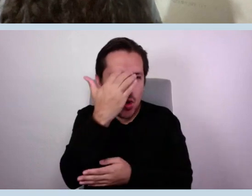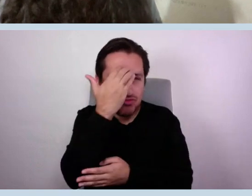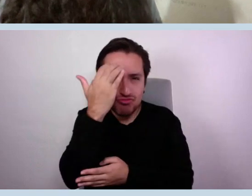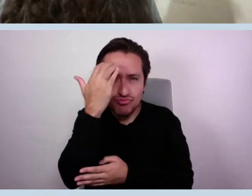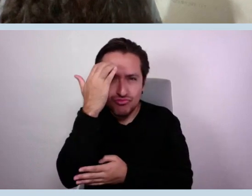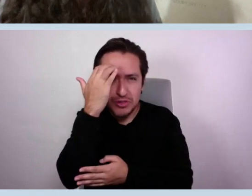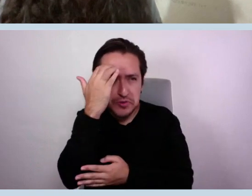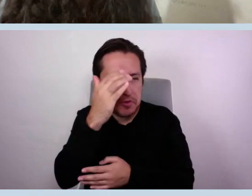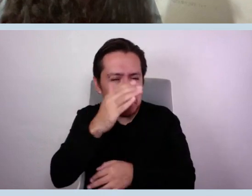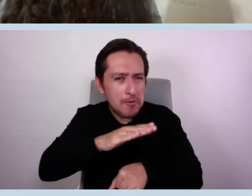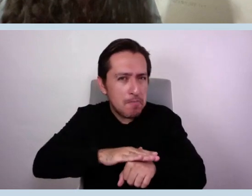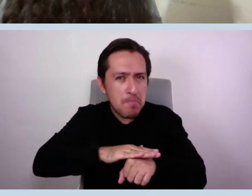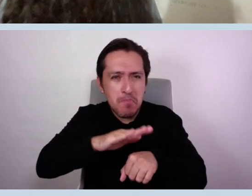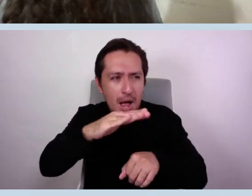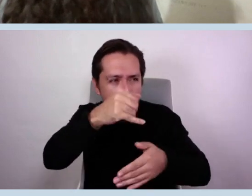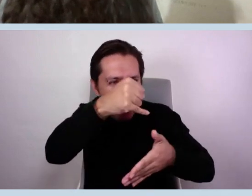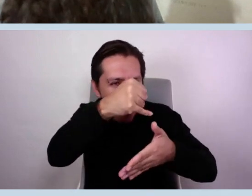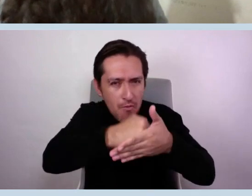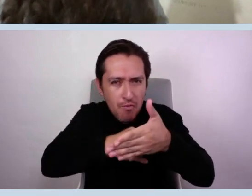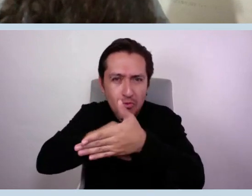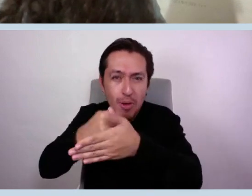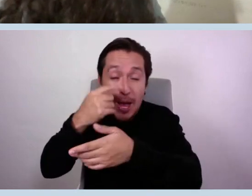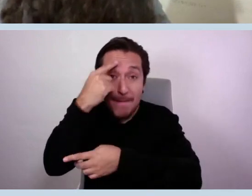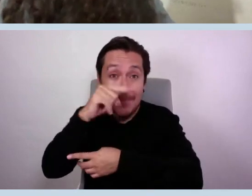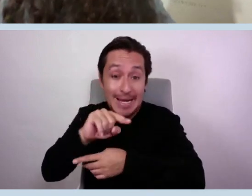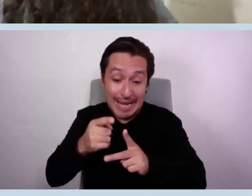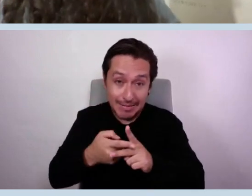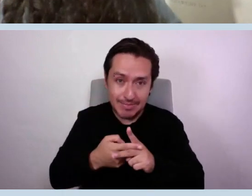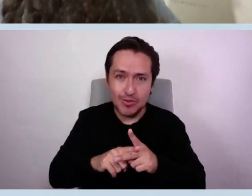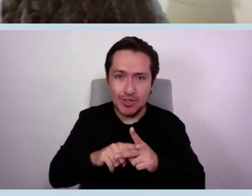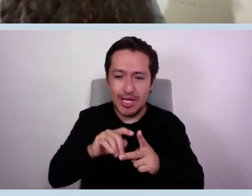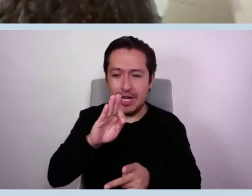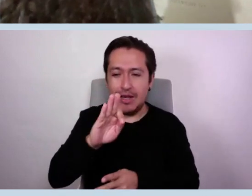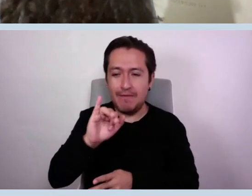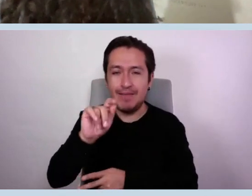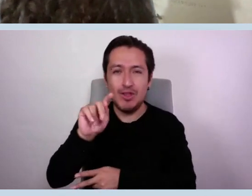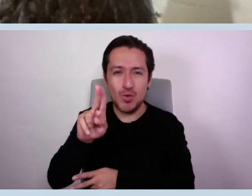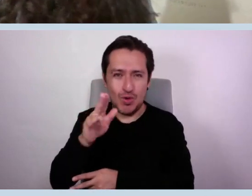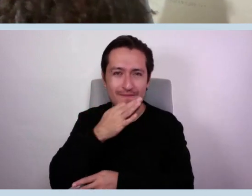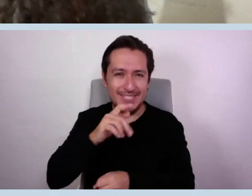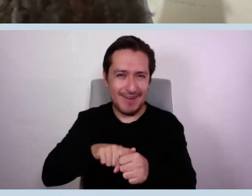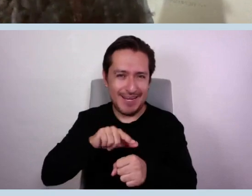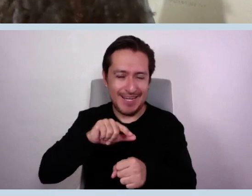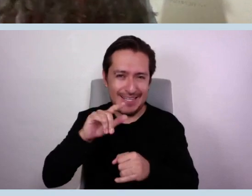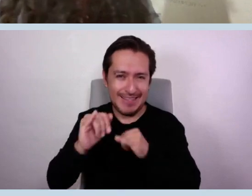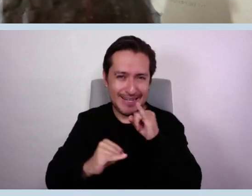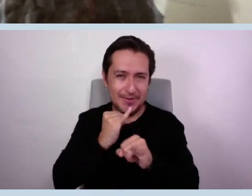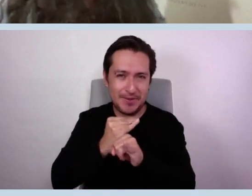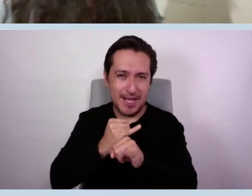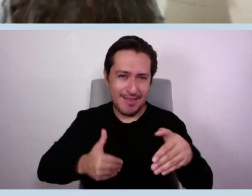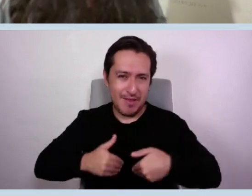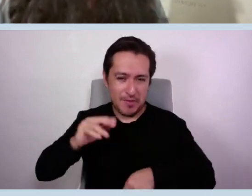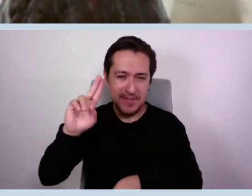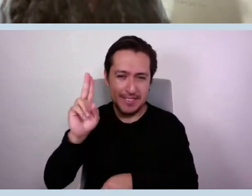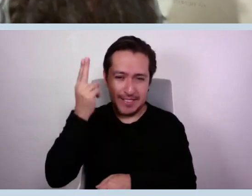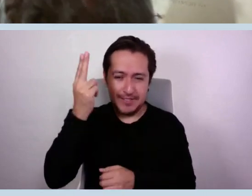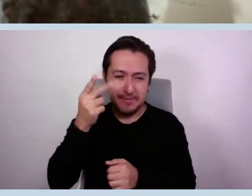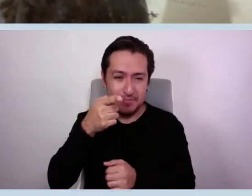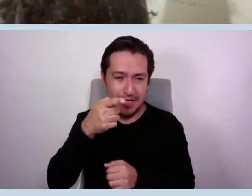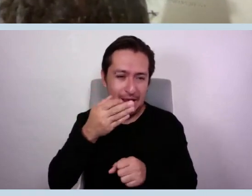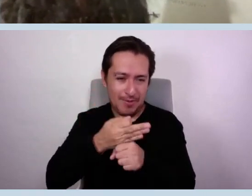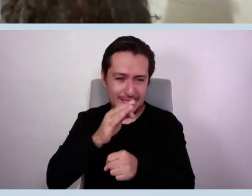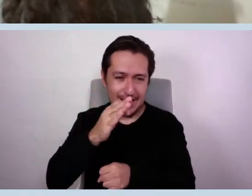resultado de lo que fue el primer fit que en este punto va a profundizar mi compañera Isa Yáñez